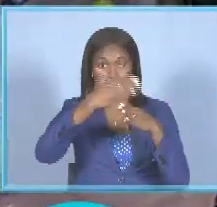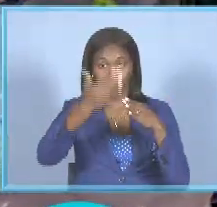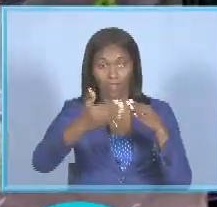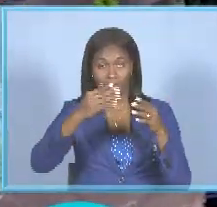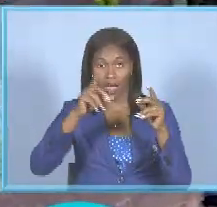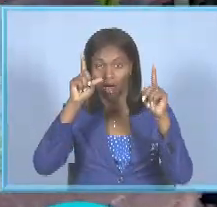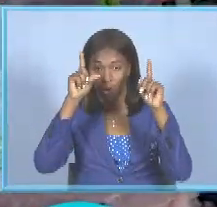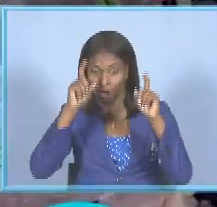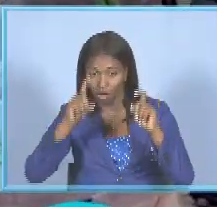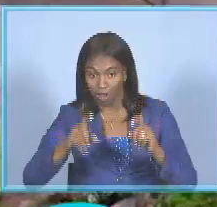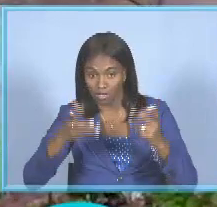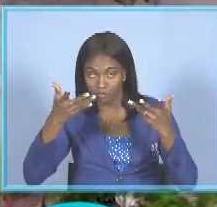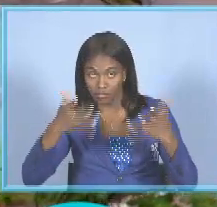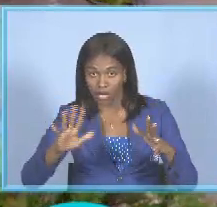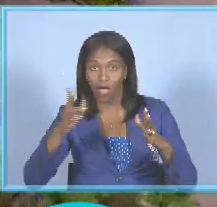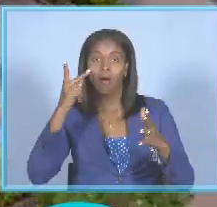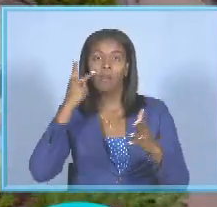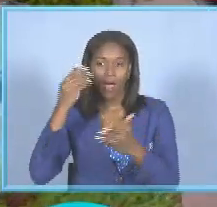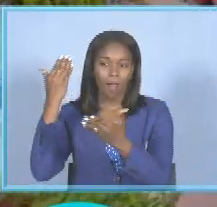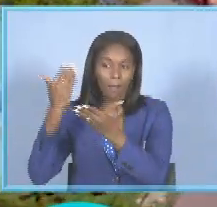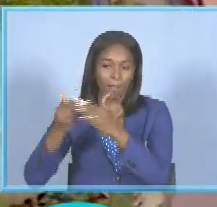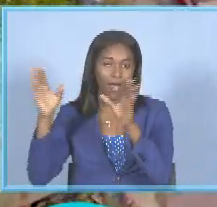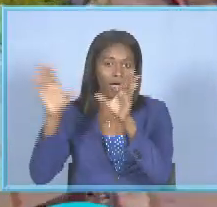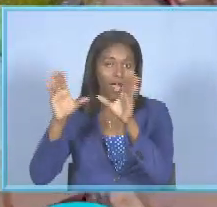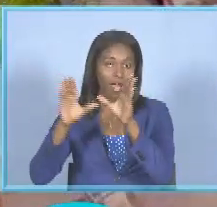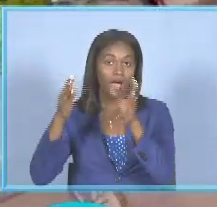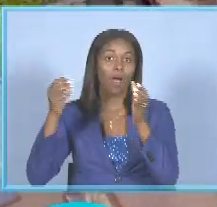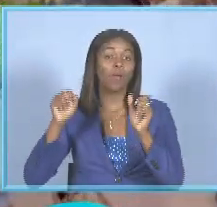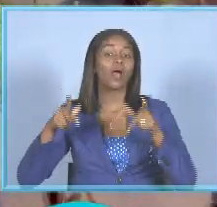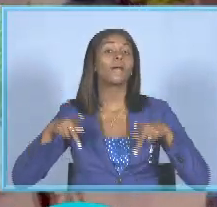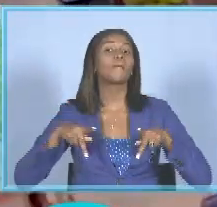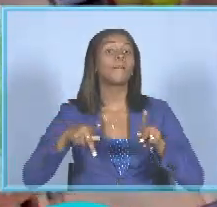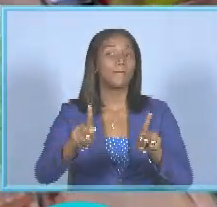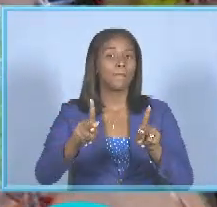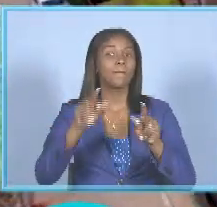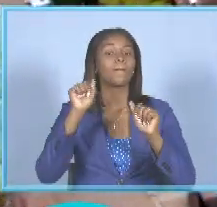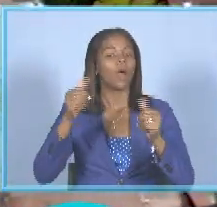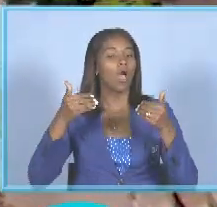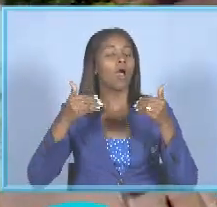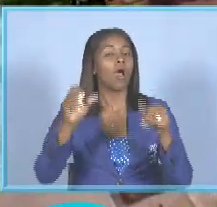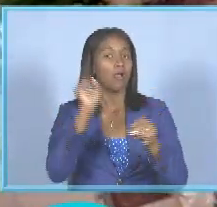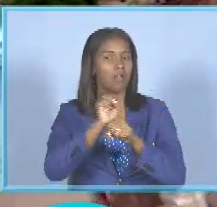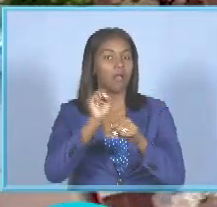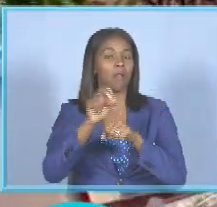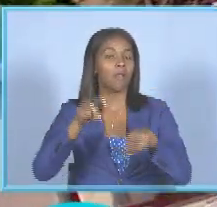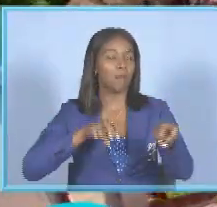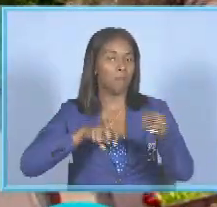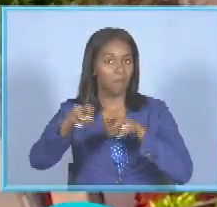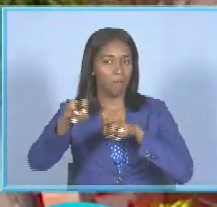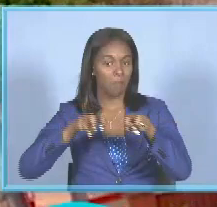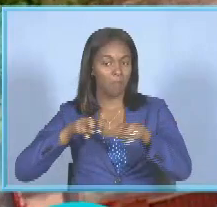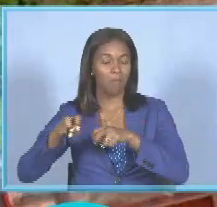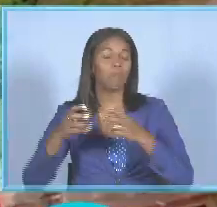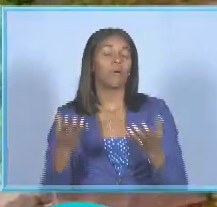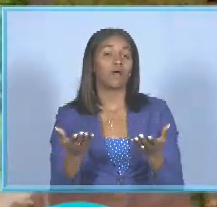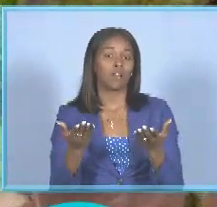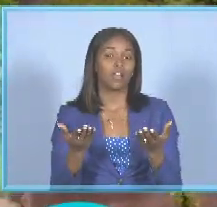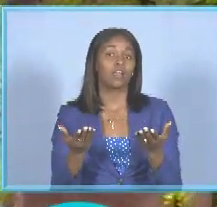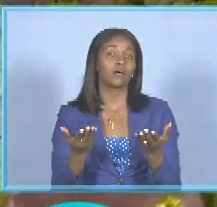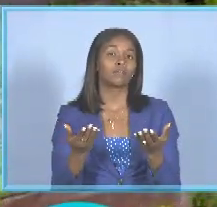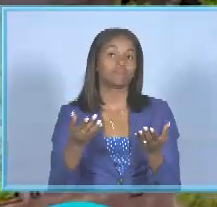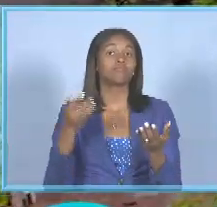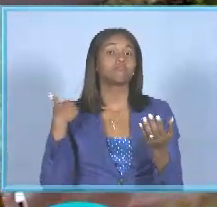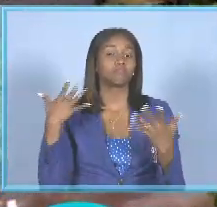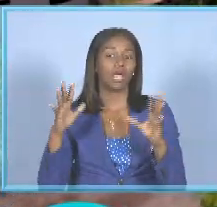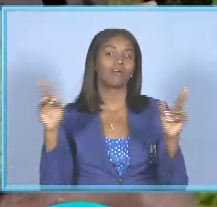prueba reglamentario y obtener la certificación internacional que avala las operaciones de este tipo de sistema de transporte urbano, pues